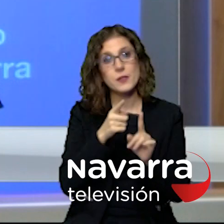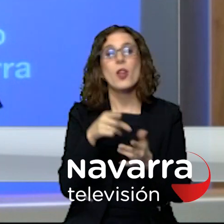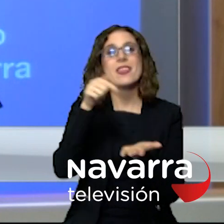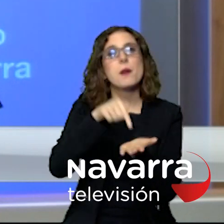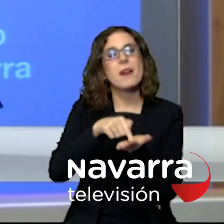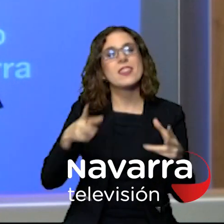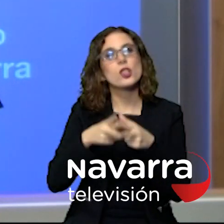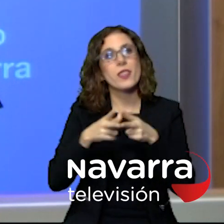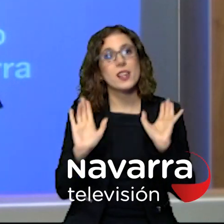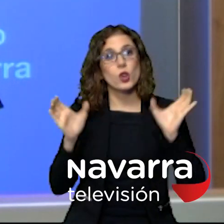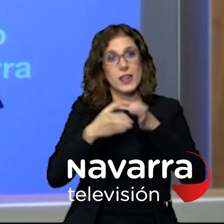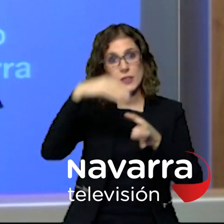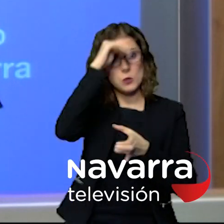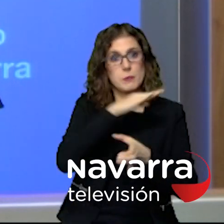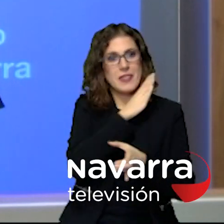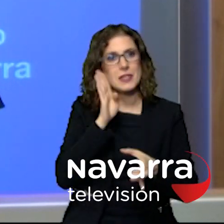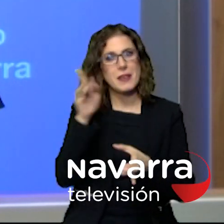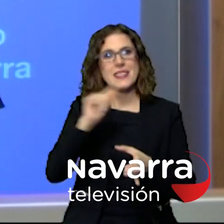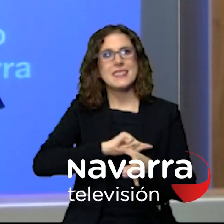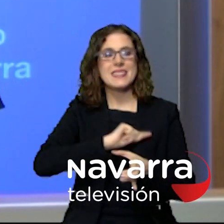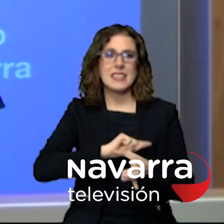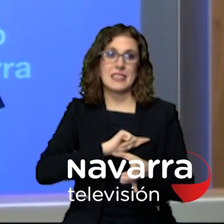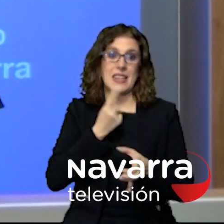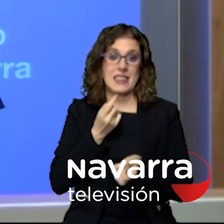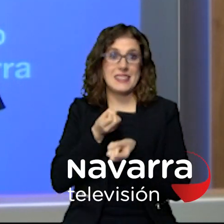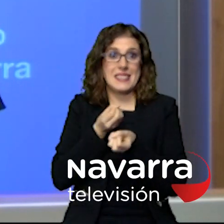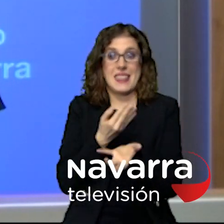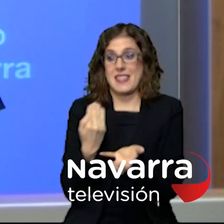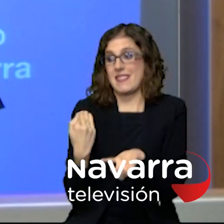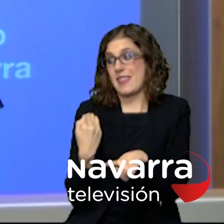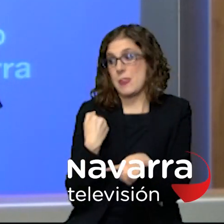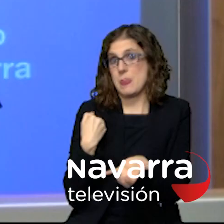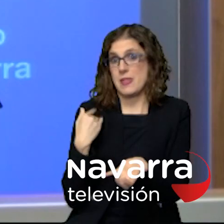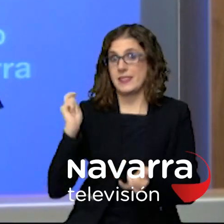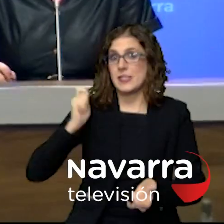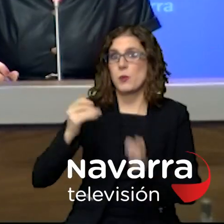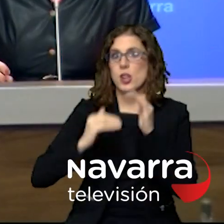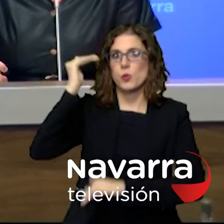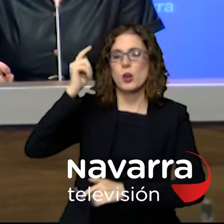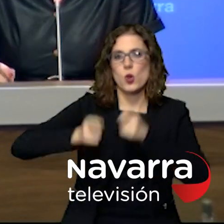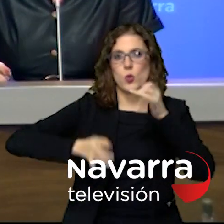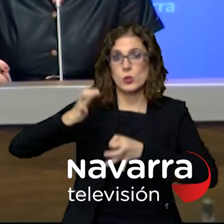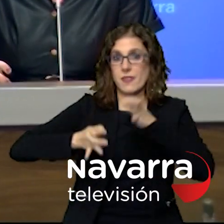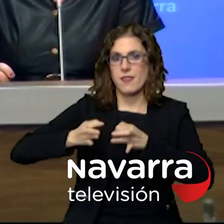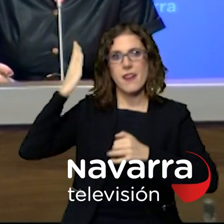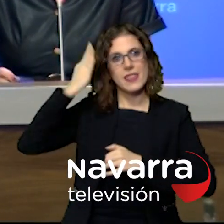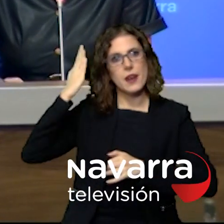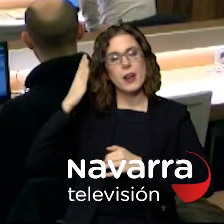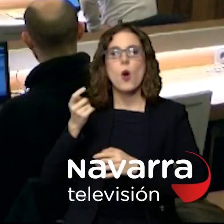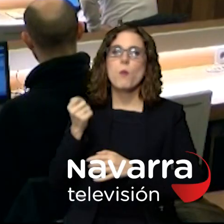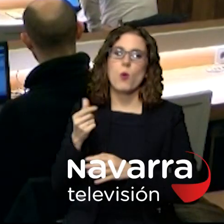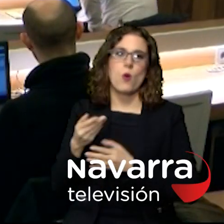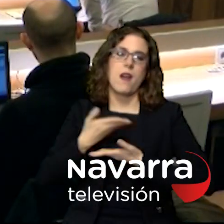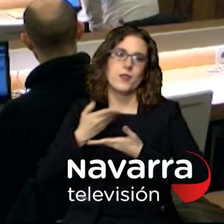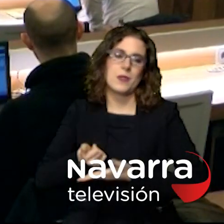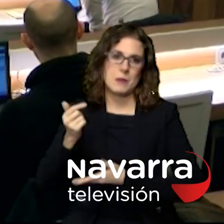de padres y madres que se ha visto afectada por la reciente sentencia del Tribunal Superior de Justicia de Navarra. Además, el Ejecutivo de Chivite quiere eliminar